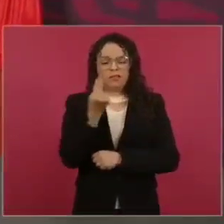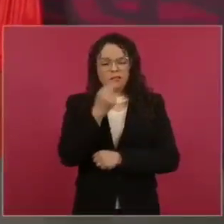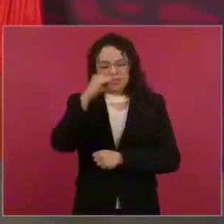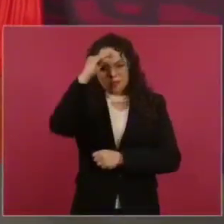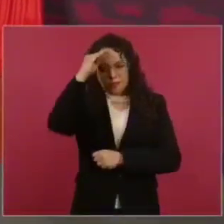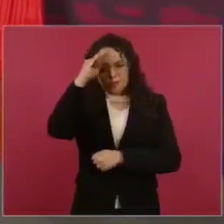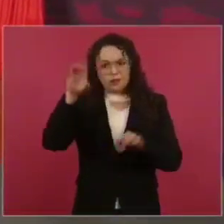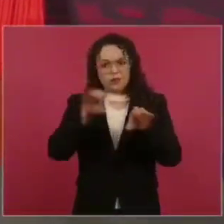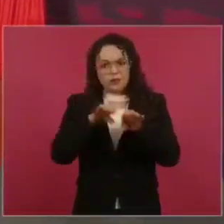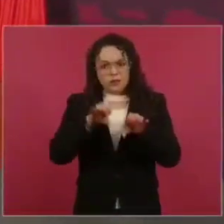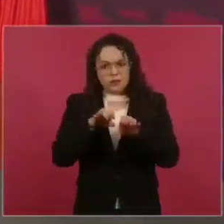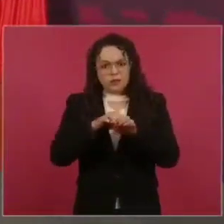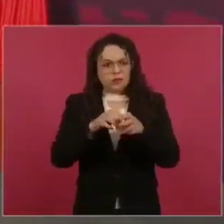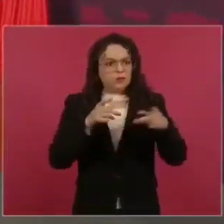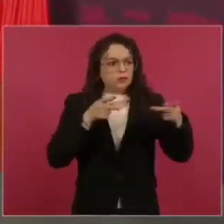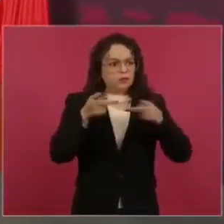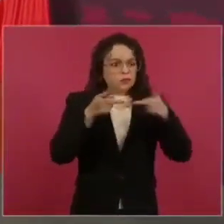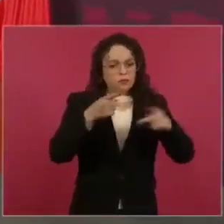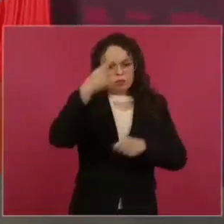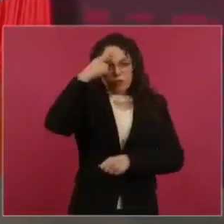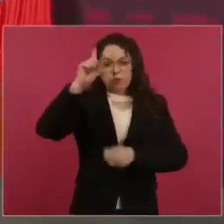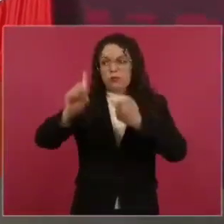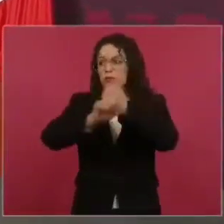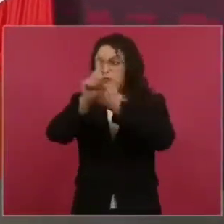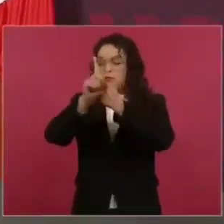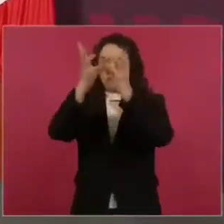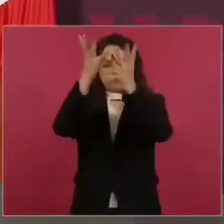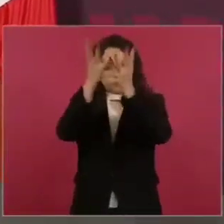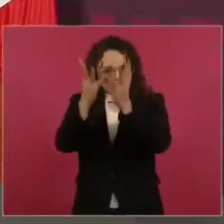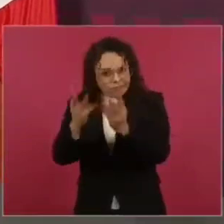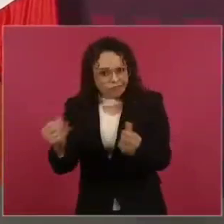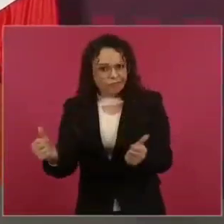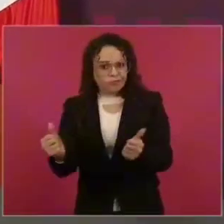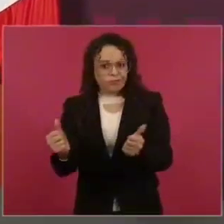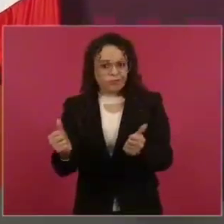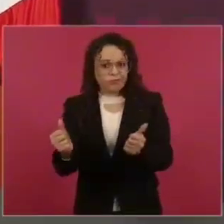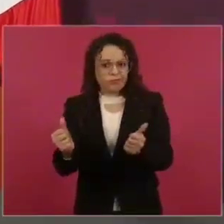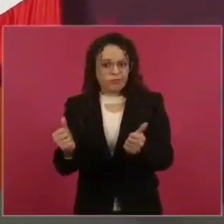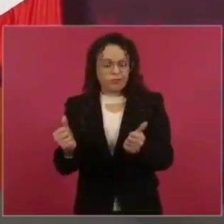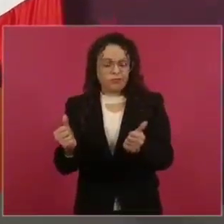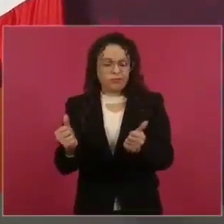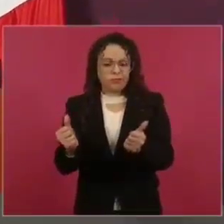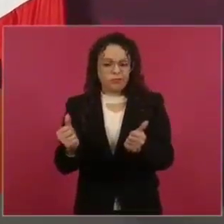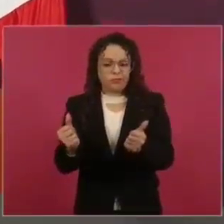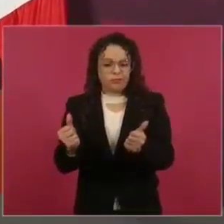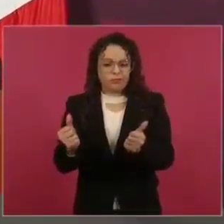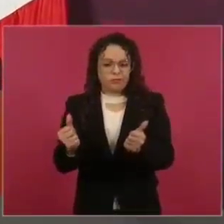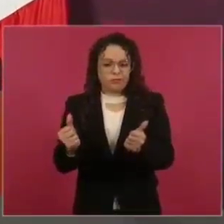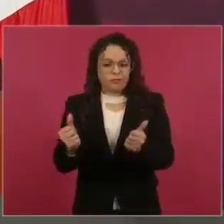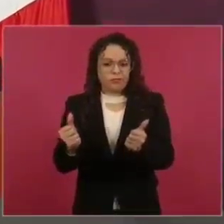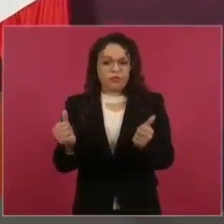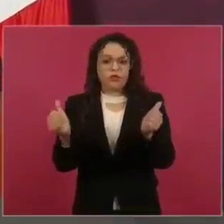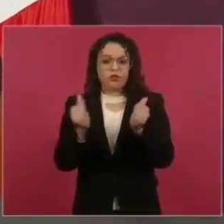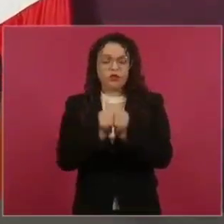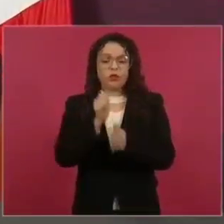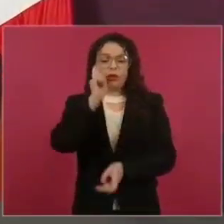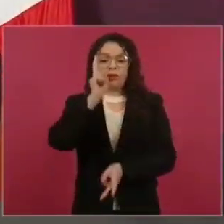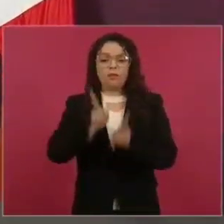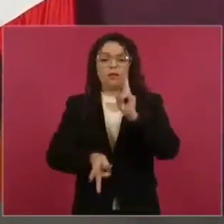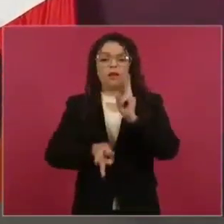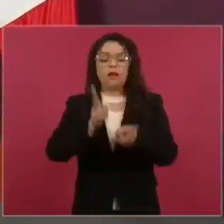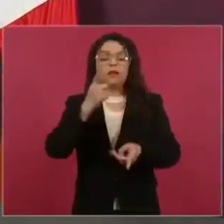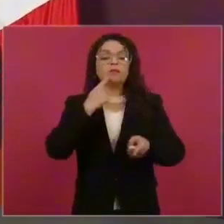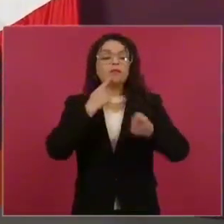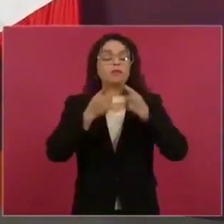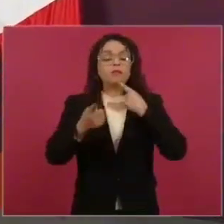con toda la calma, pues no son iguales, ¿no? O sea, son mujeres, pero Claudia es una científica. Ambas son doctoras. Kenia López Rabadón es doctora en